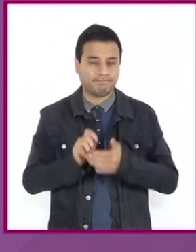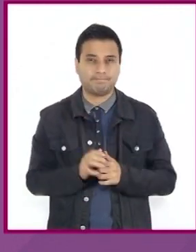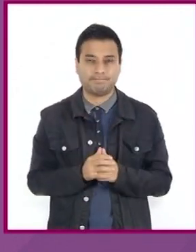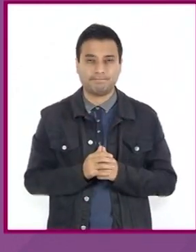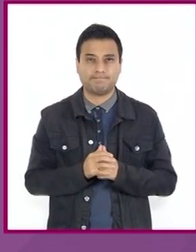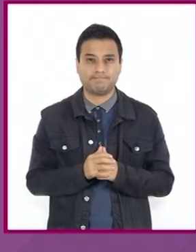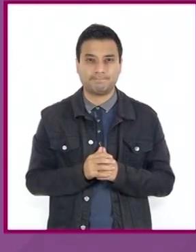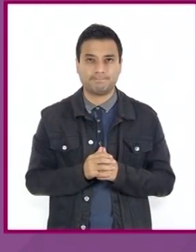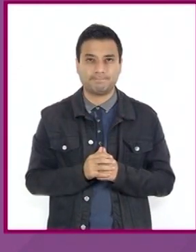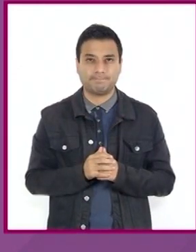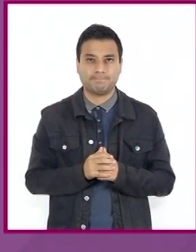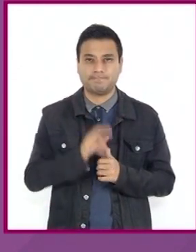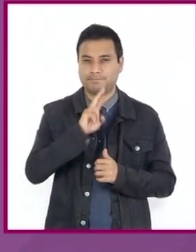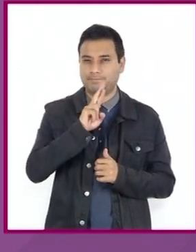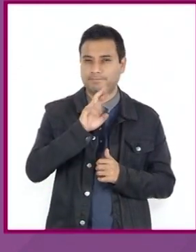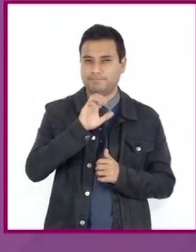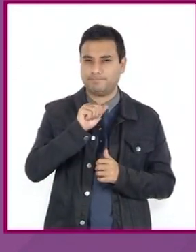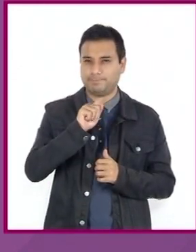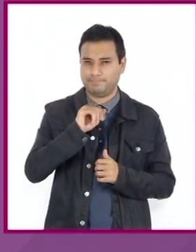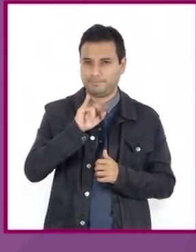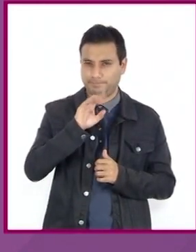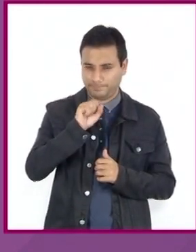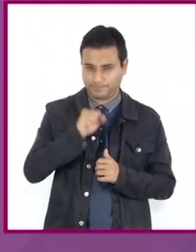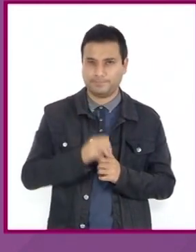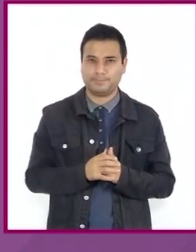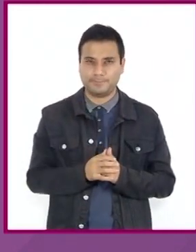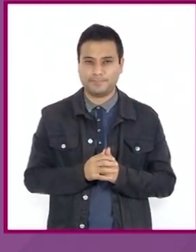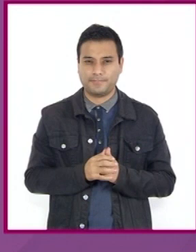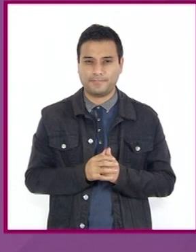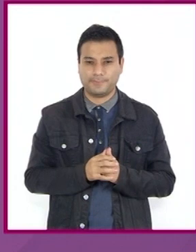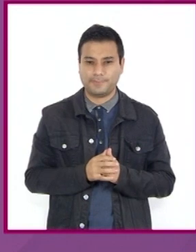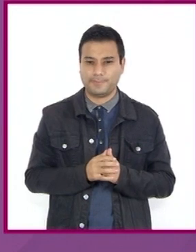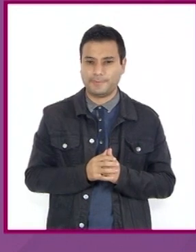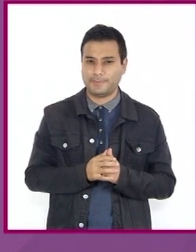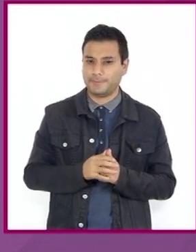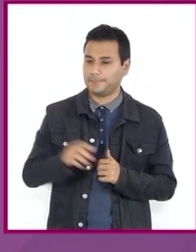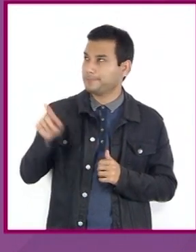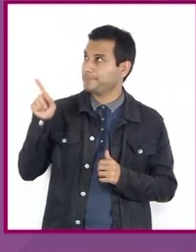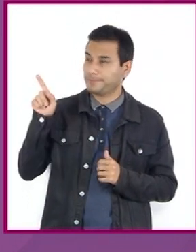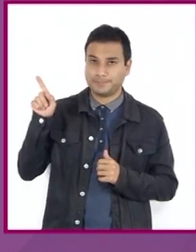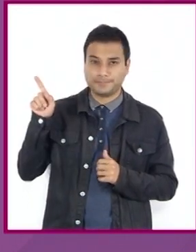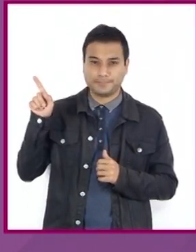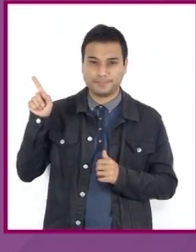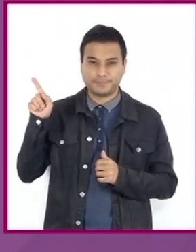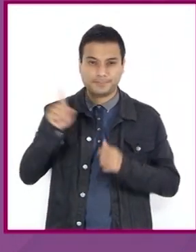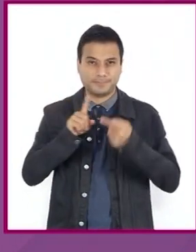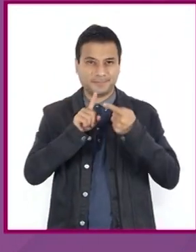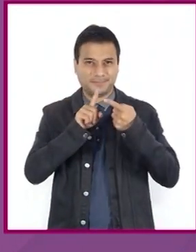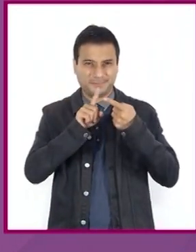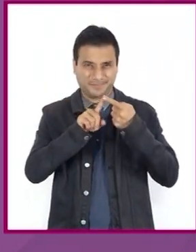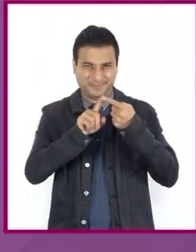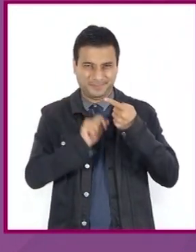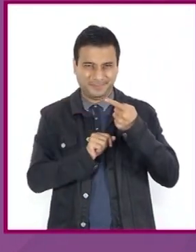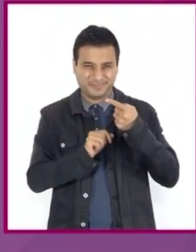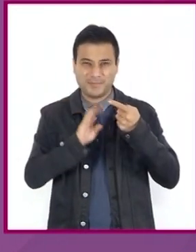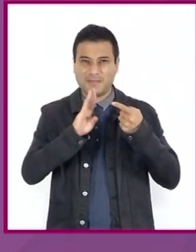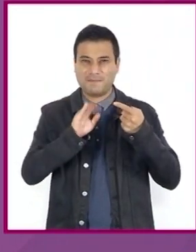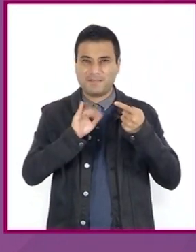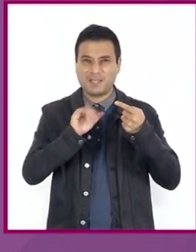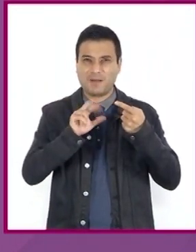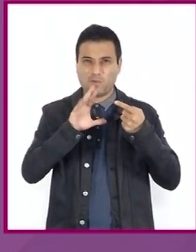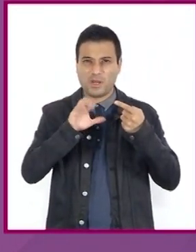Los reactivos: bicarbonato de sodio y ácido acético del vinagre. Al ponerse en